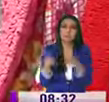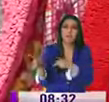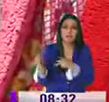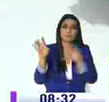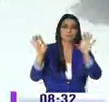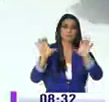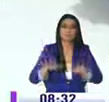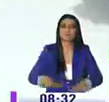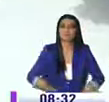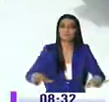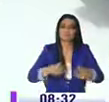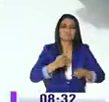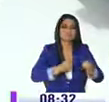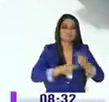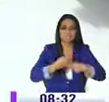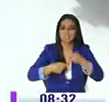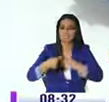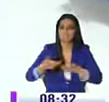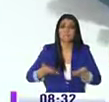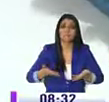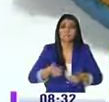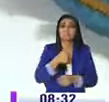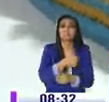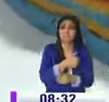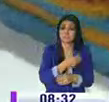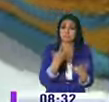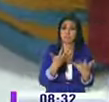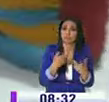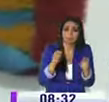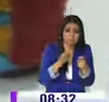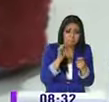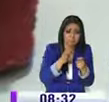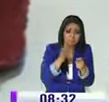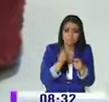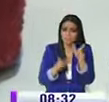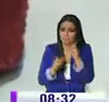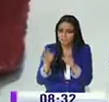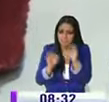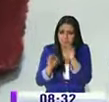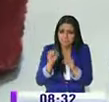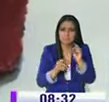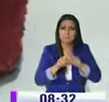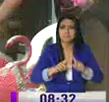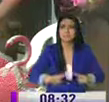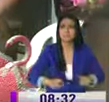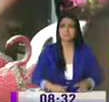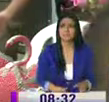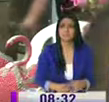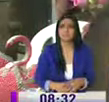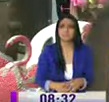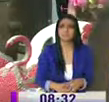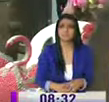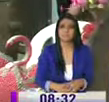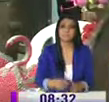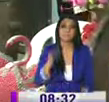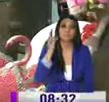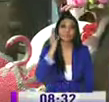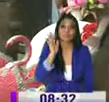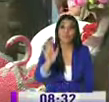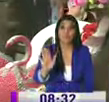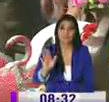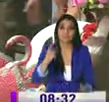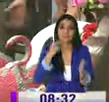feria con artículos elaborados con las manos habilidosas de los moradores del barrio nuestras chicas que hacen